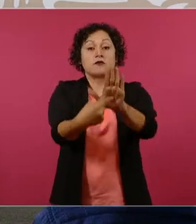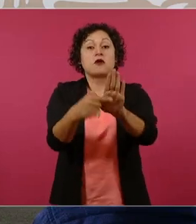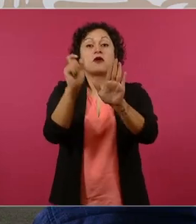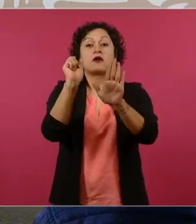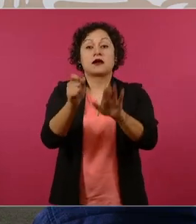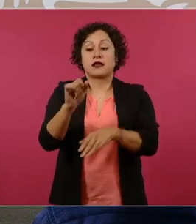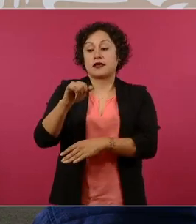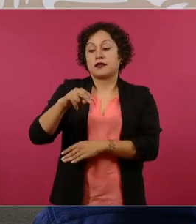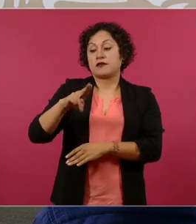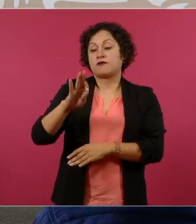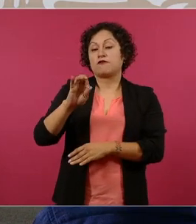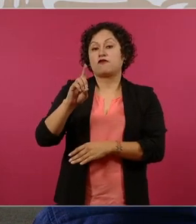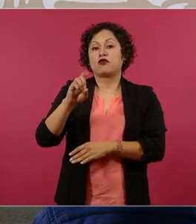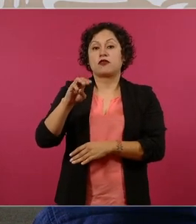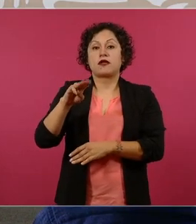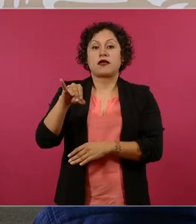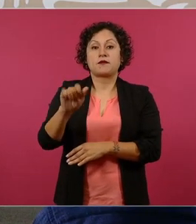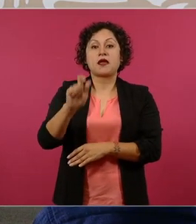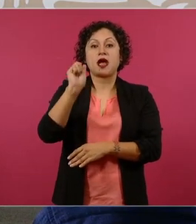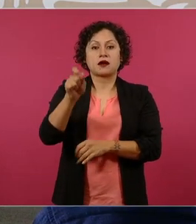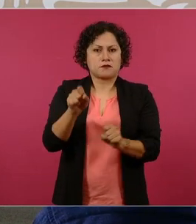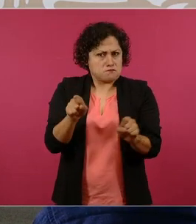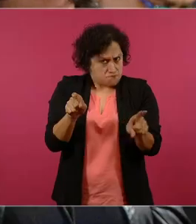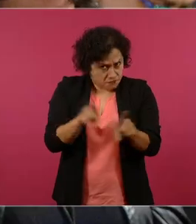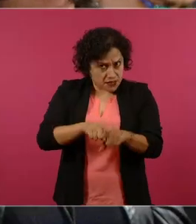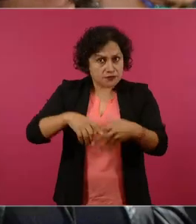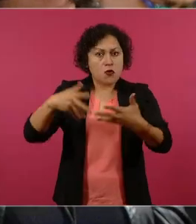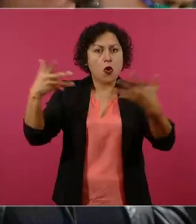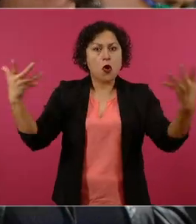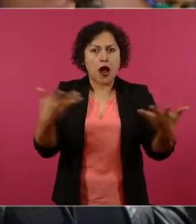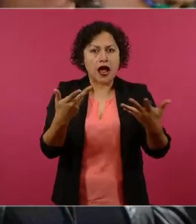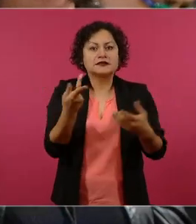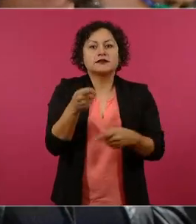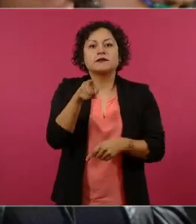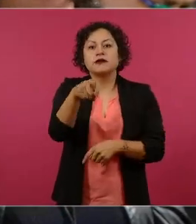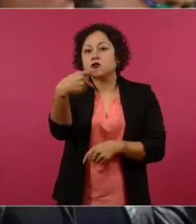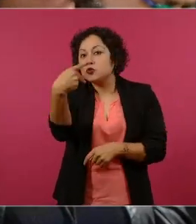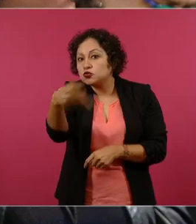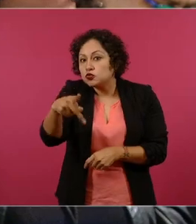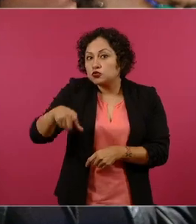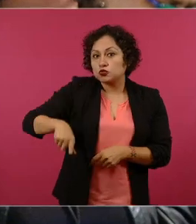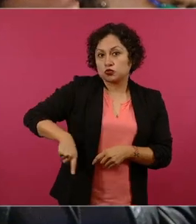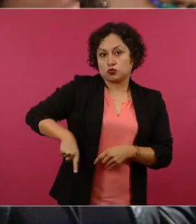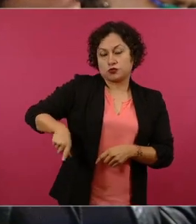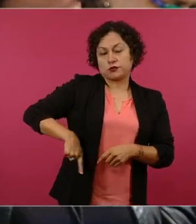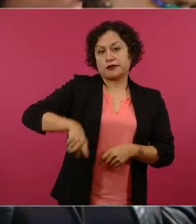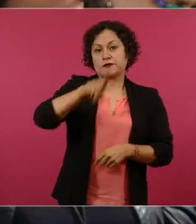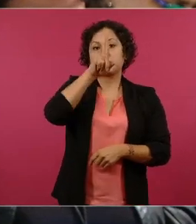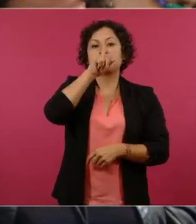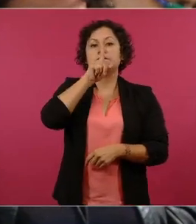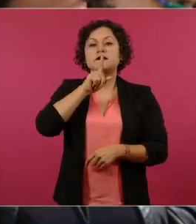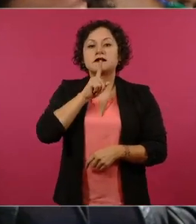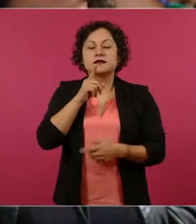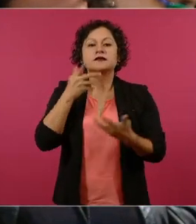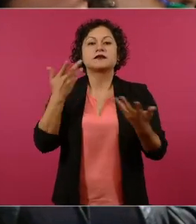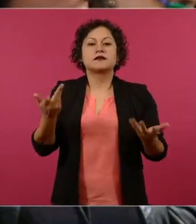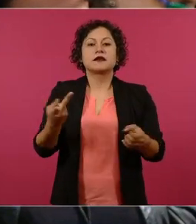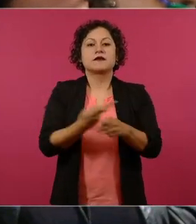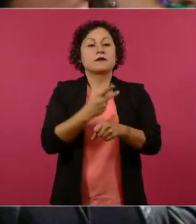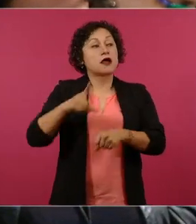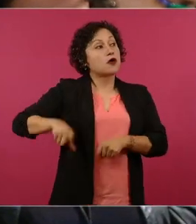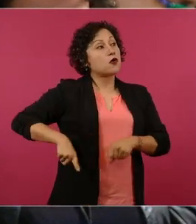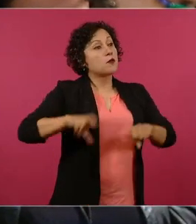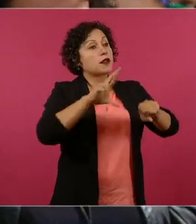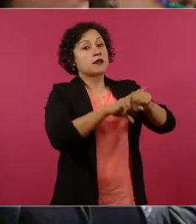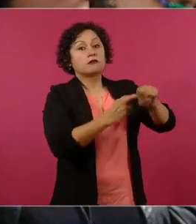la infodemia de verdad deberían de poner hacer una infodemia pero de lo que miente el gobierno de lo que mienten los